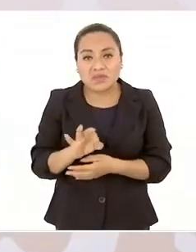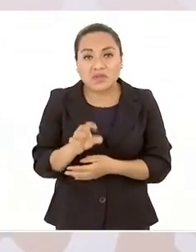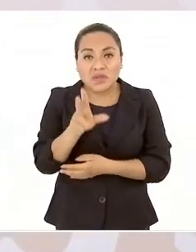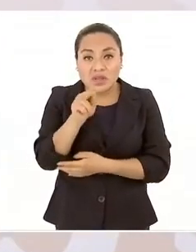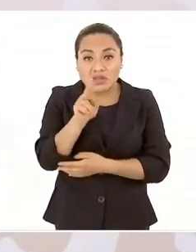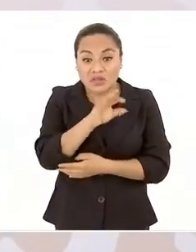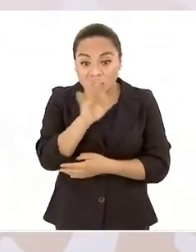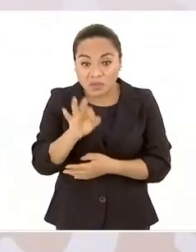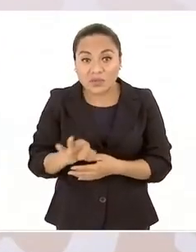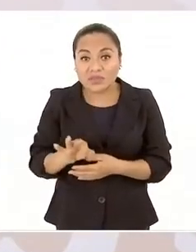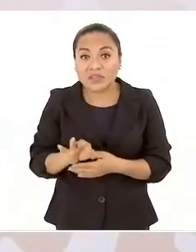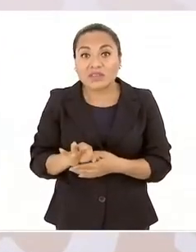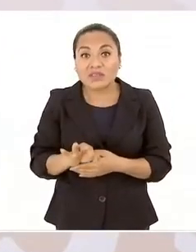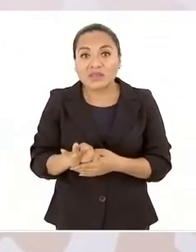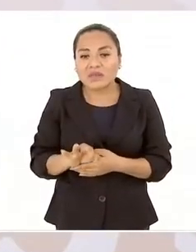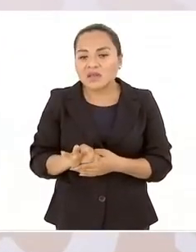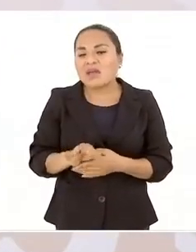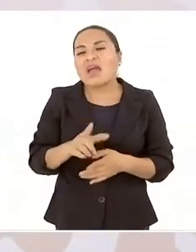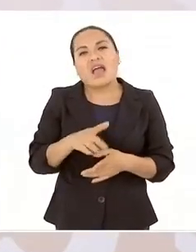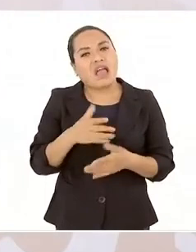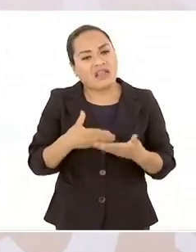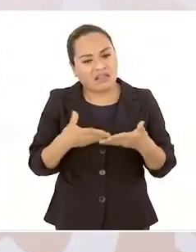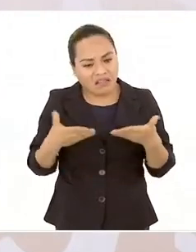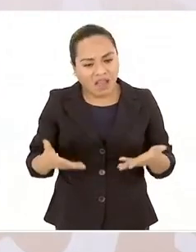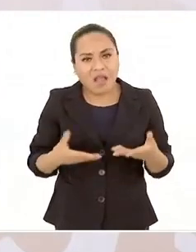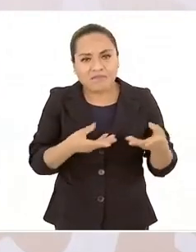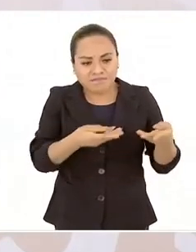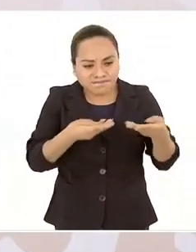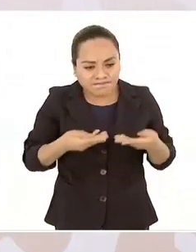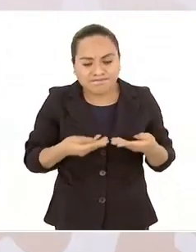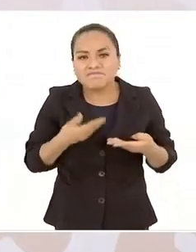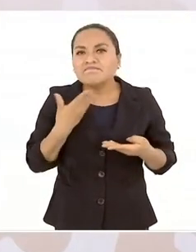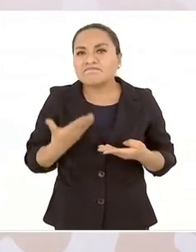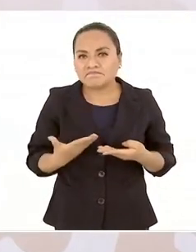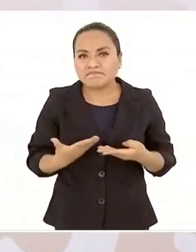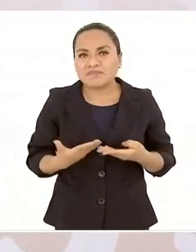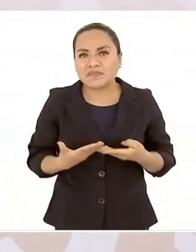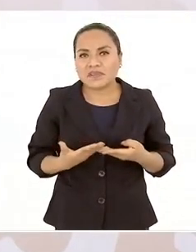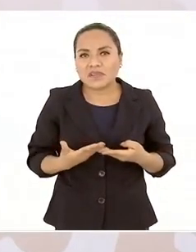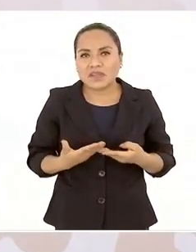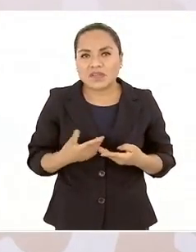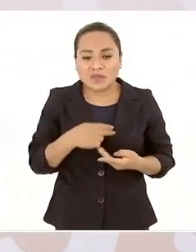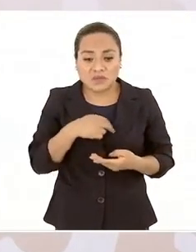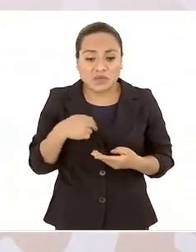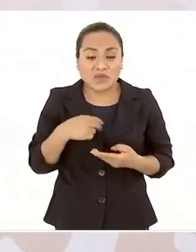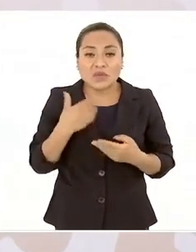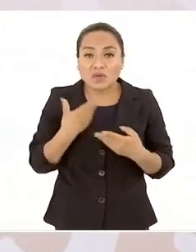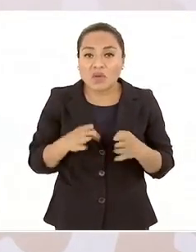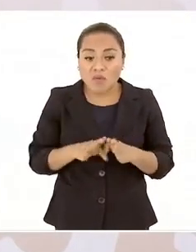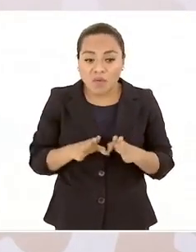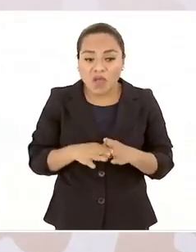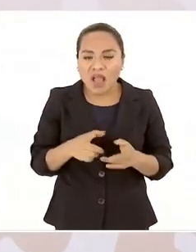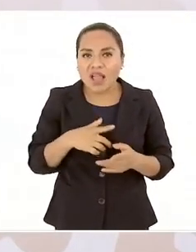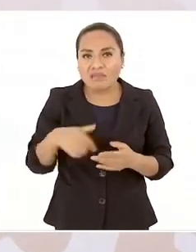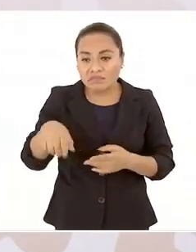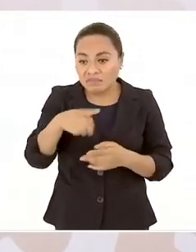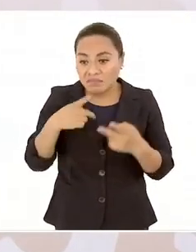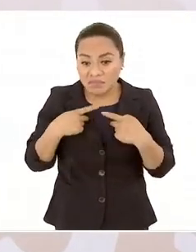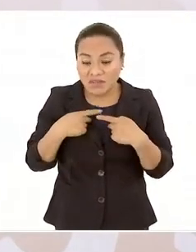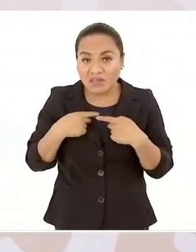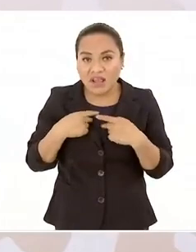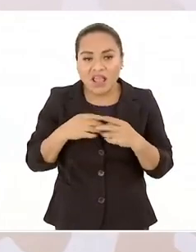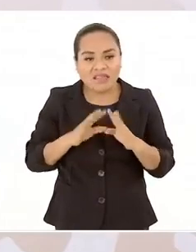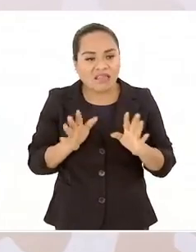dejaron, pues, ¿qué quieren que yo les diga? Vamos a tirar aceite hablando de